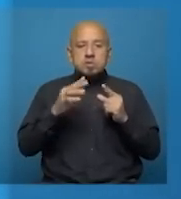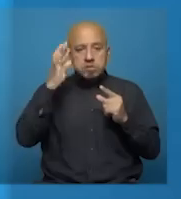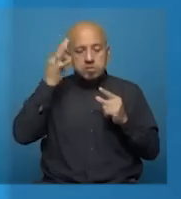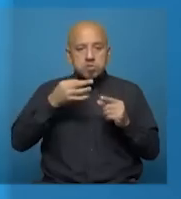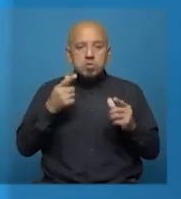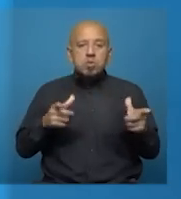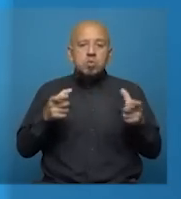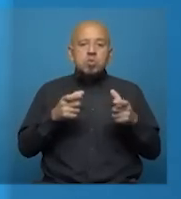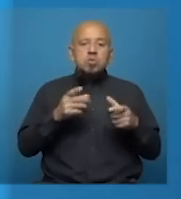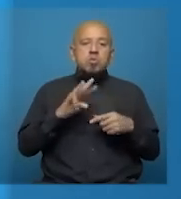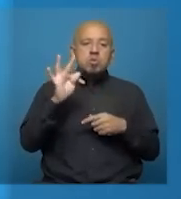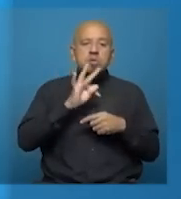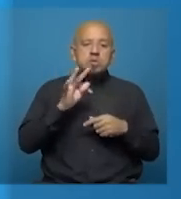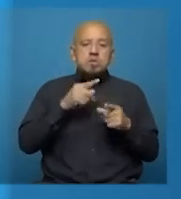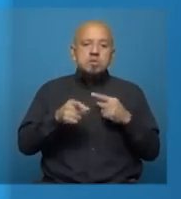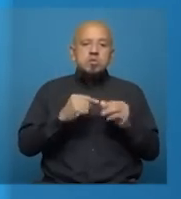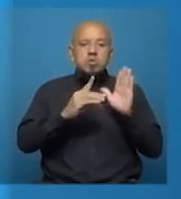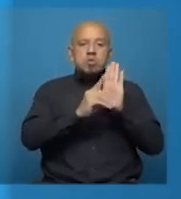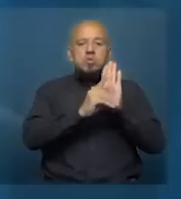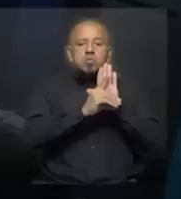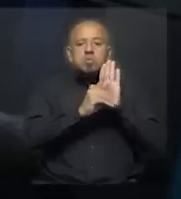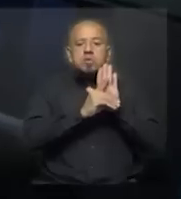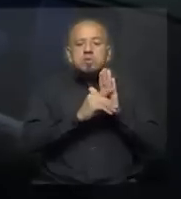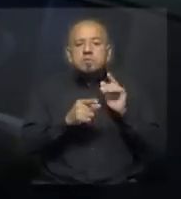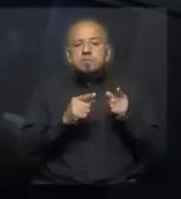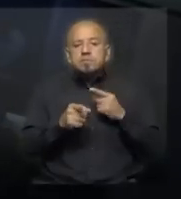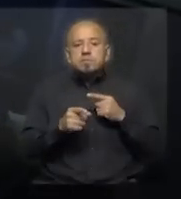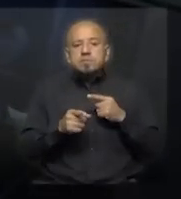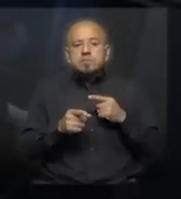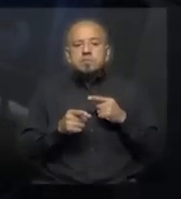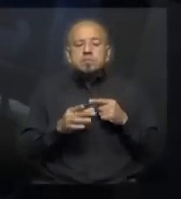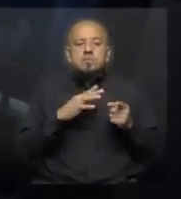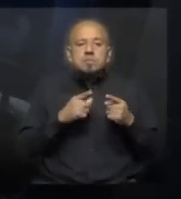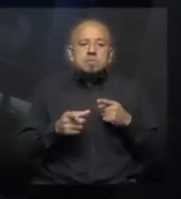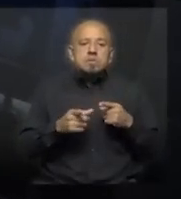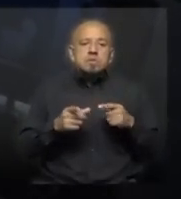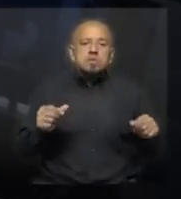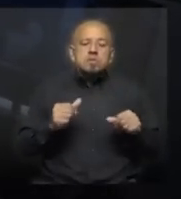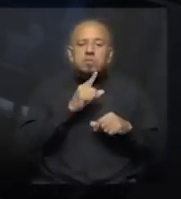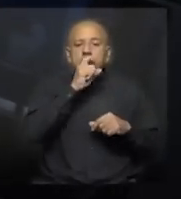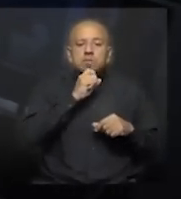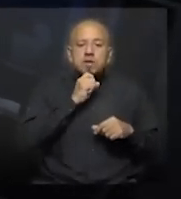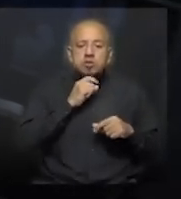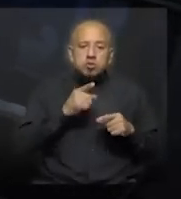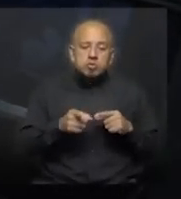con talleres, con aportes, con un documento. Ahí nos marcamos marzo.